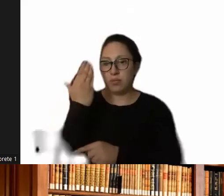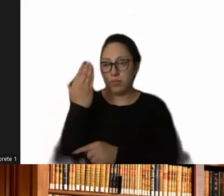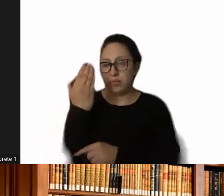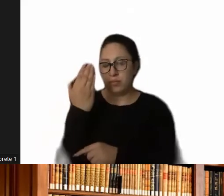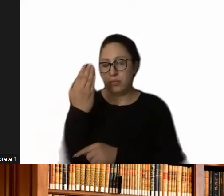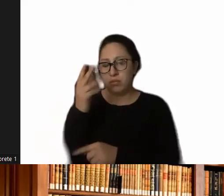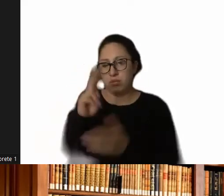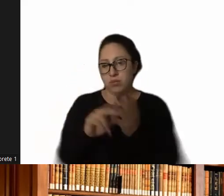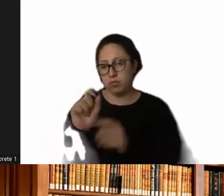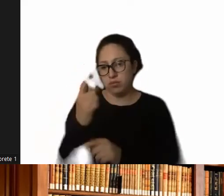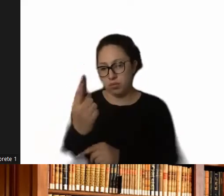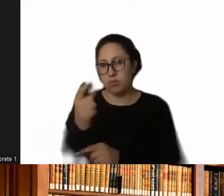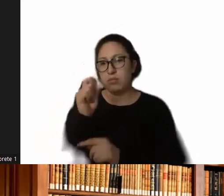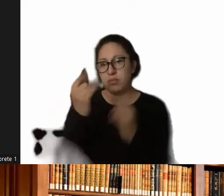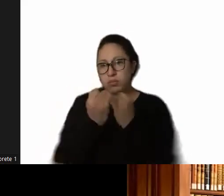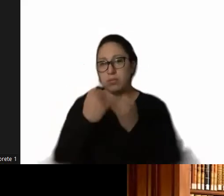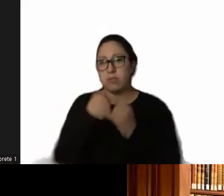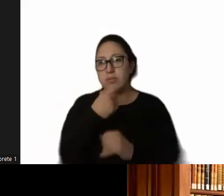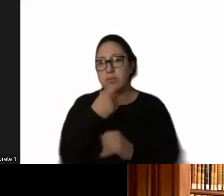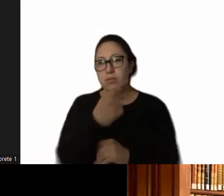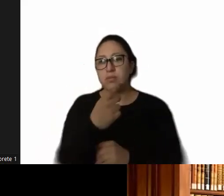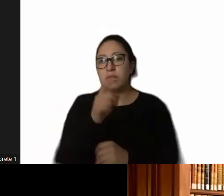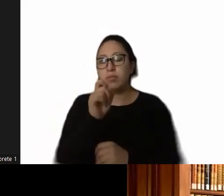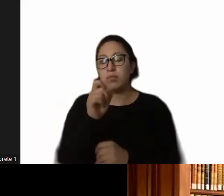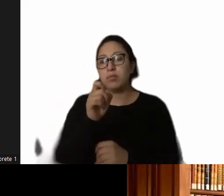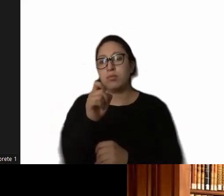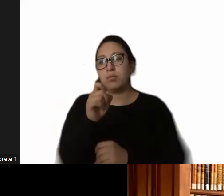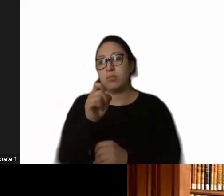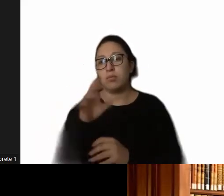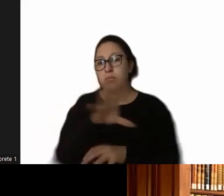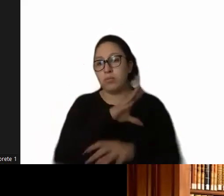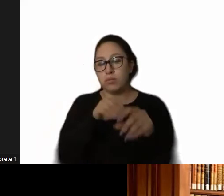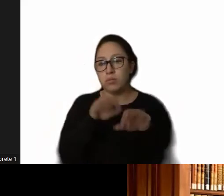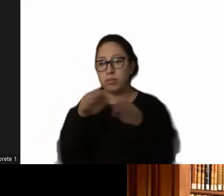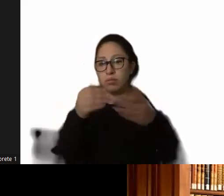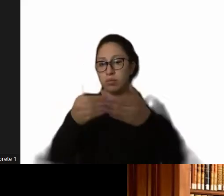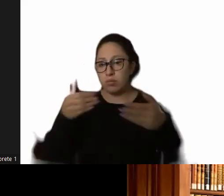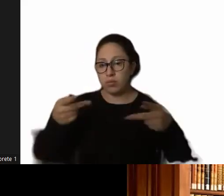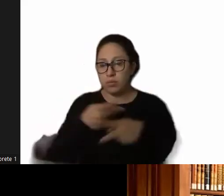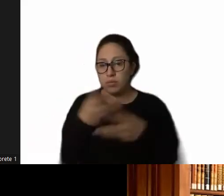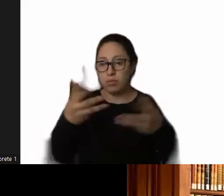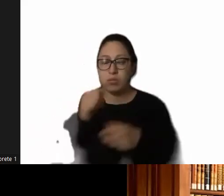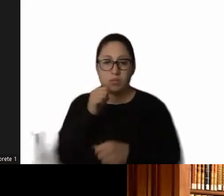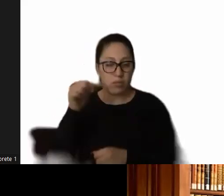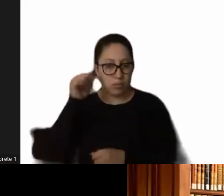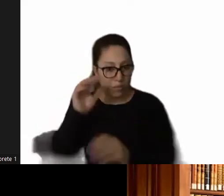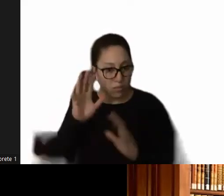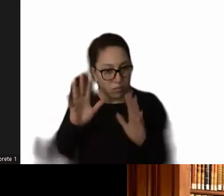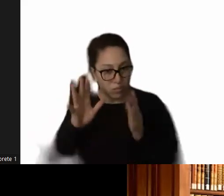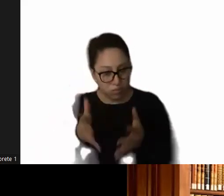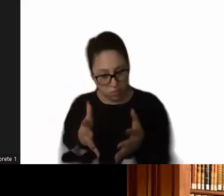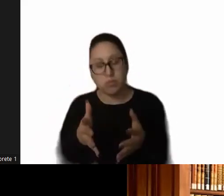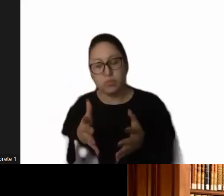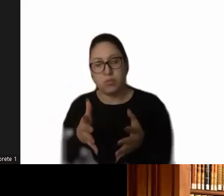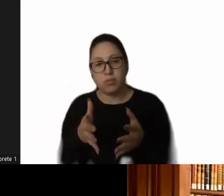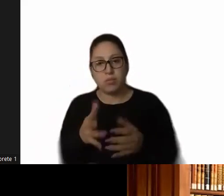y también comentarles que se realizó un trabajo previo el día de ayer, que no tendríamos